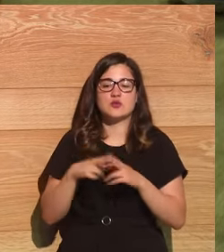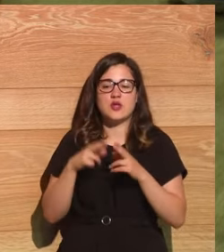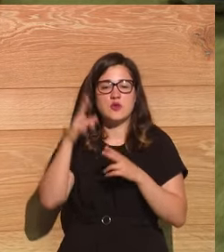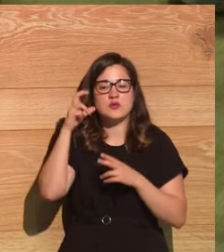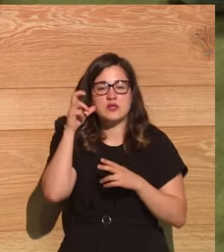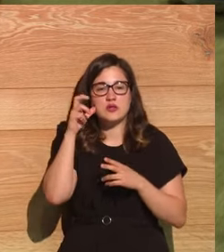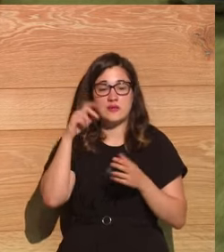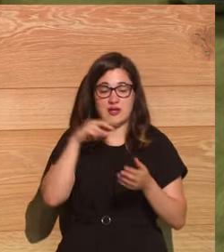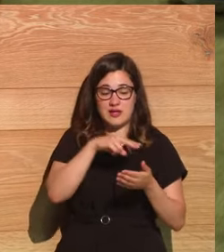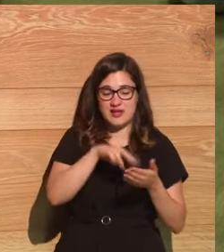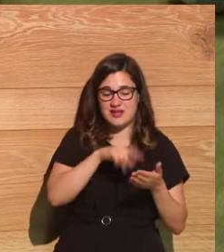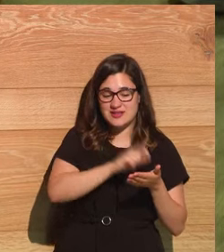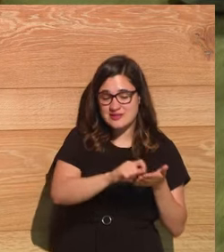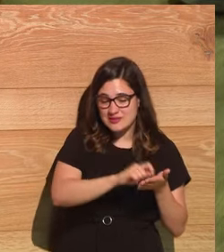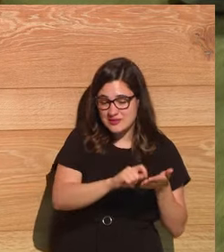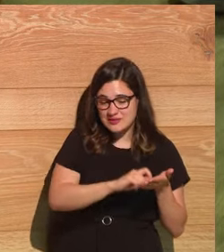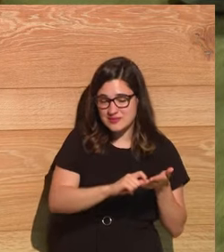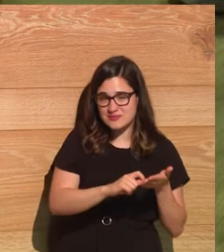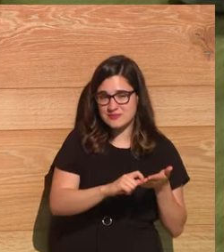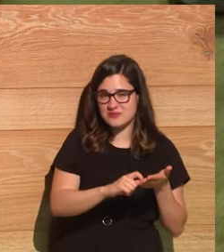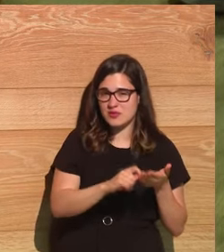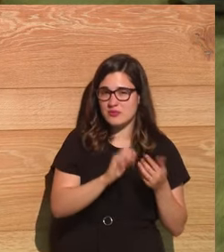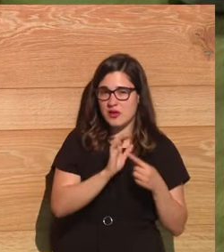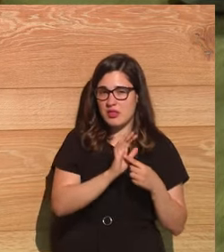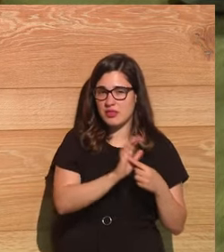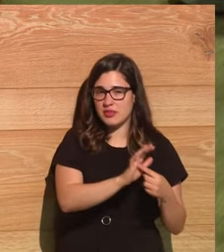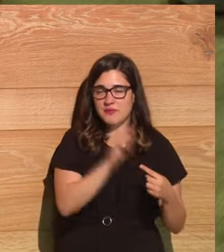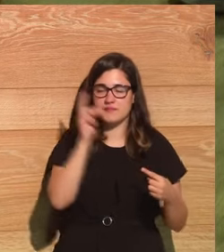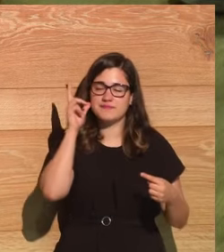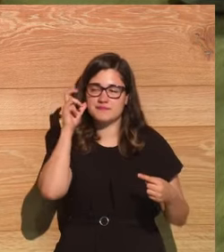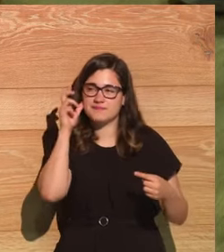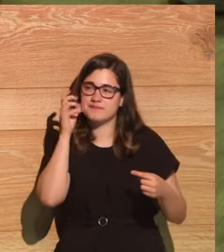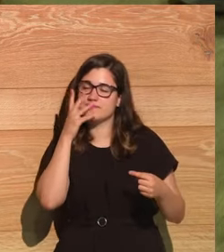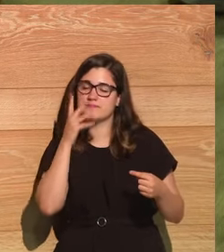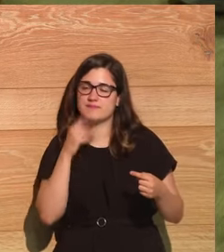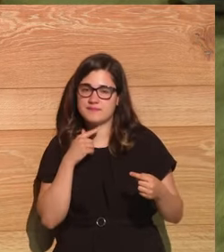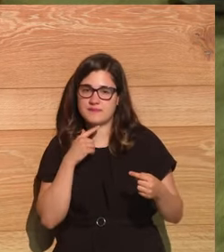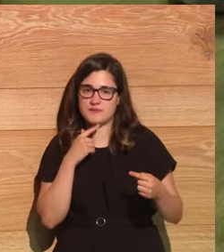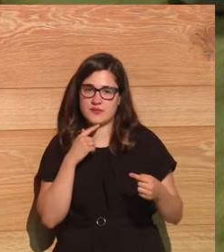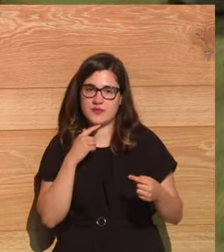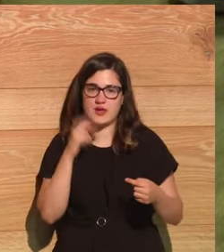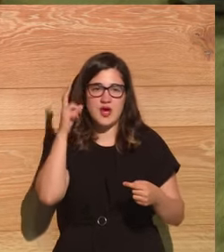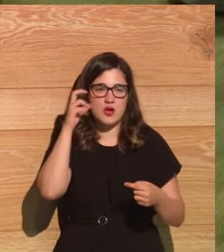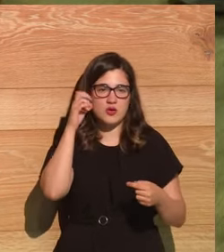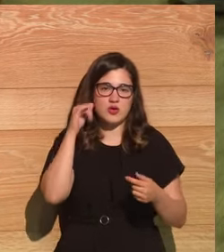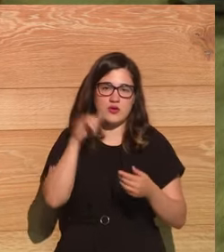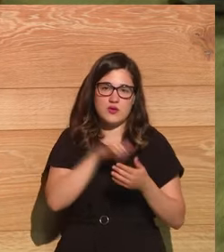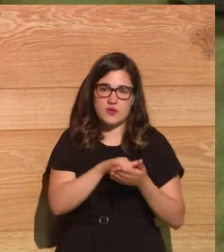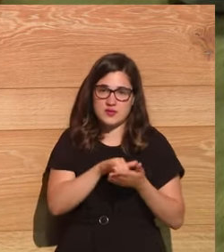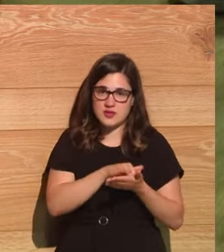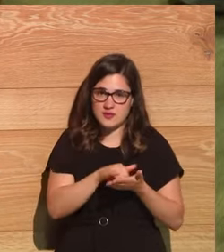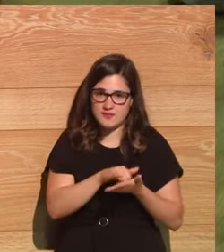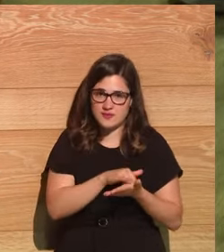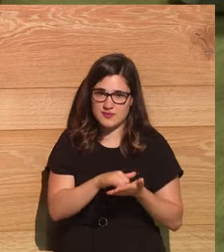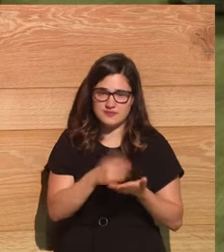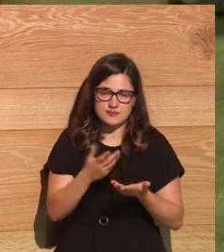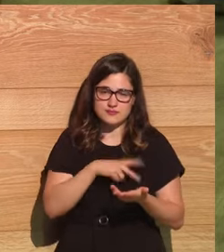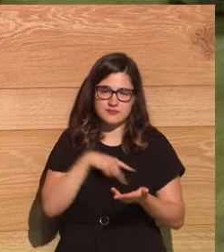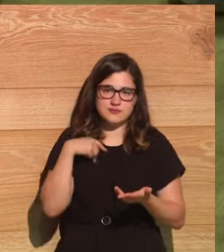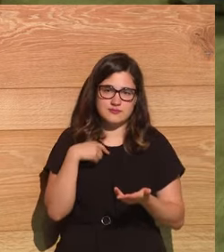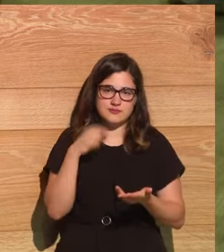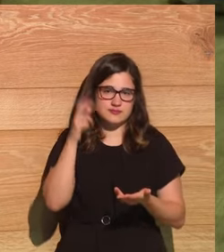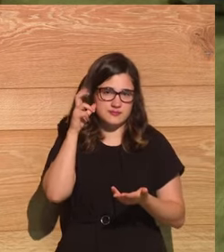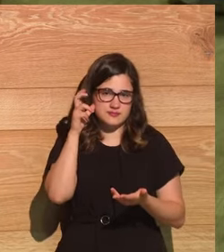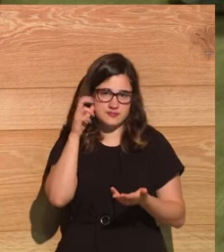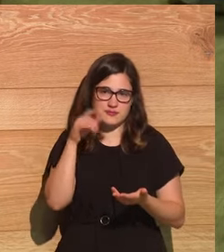leer y escribir queda relegado en un segundo plano. Los audios de WhatsApp ya es algo muy generalizado,